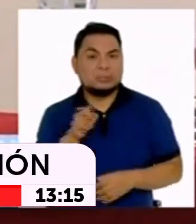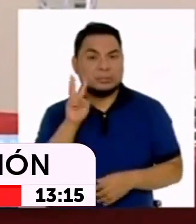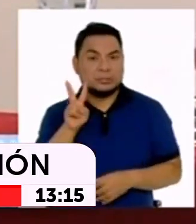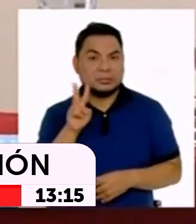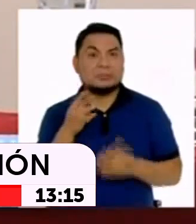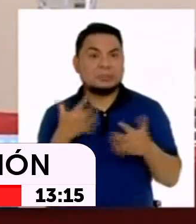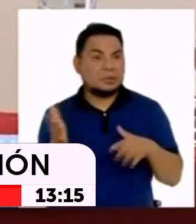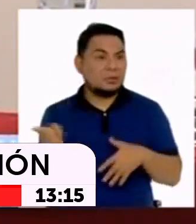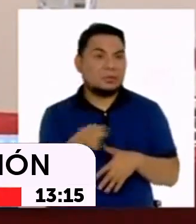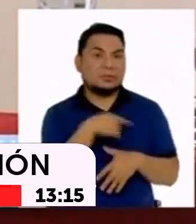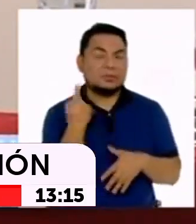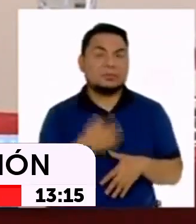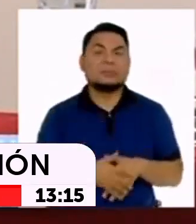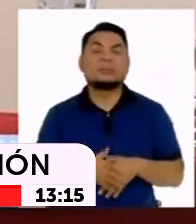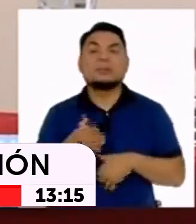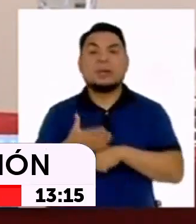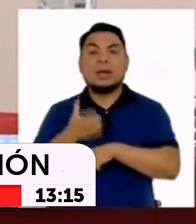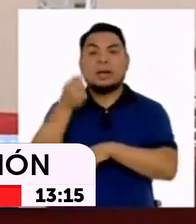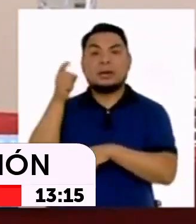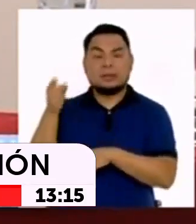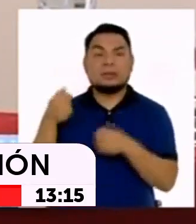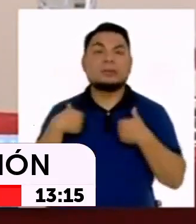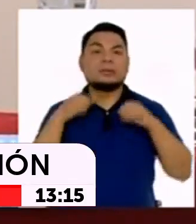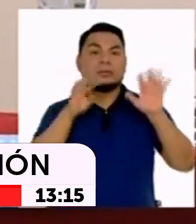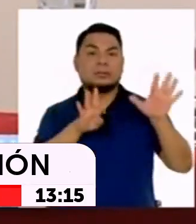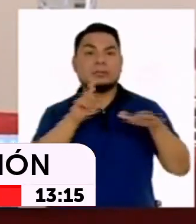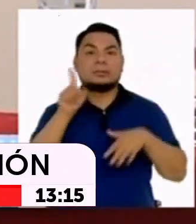dos dosis. Ica tiene el